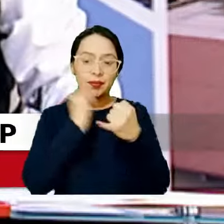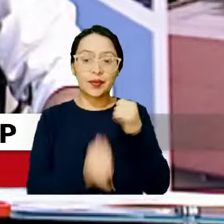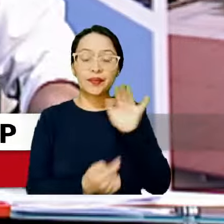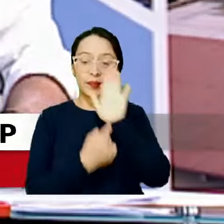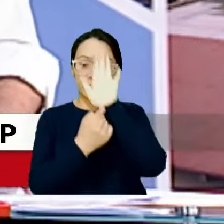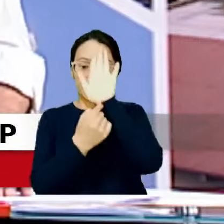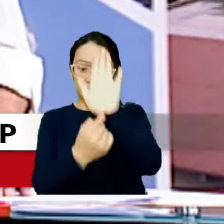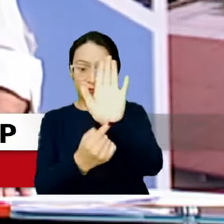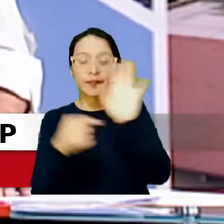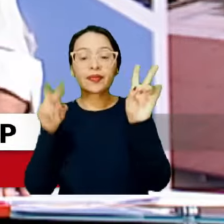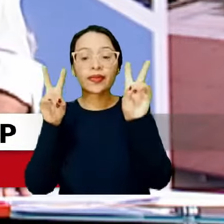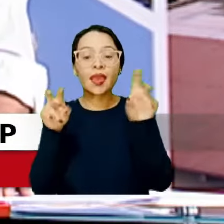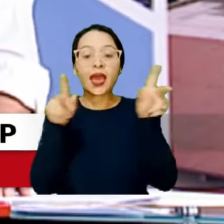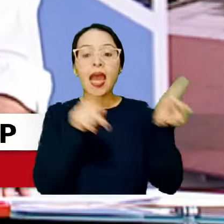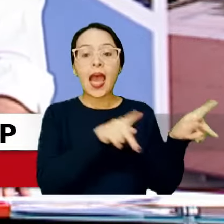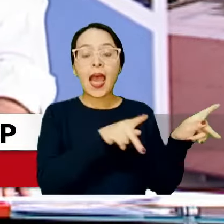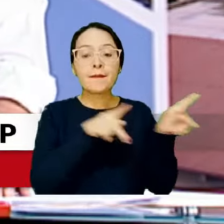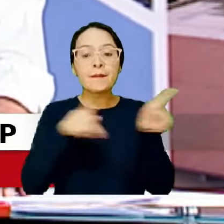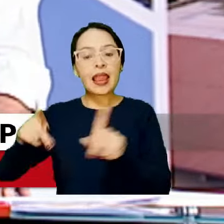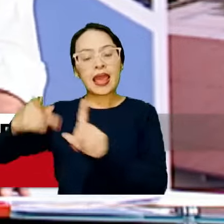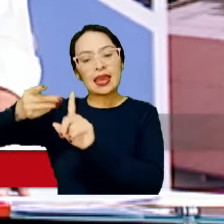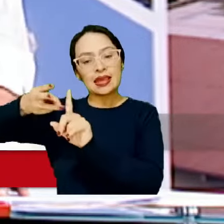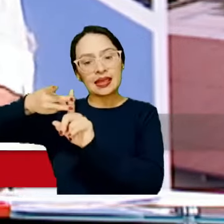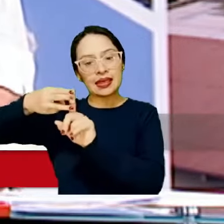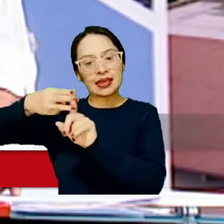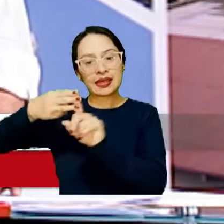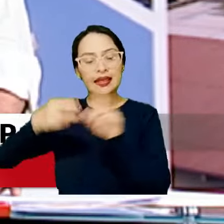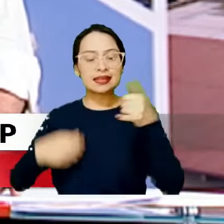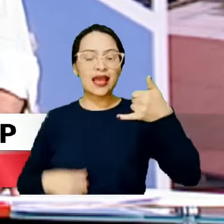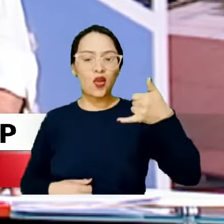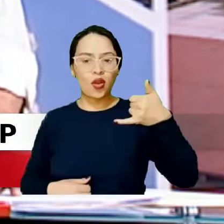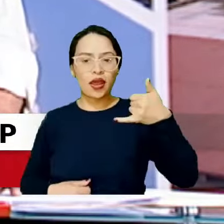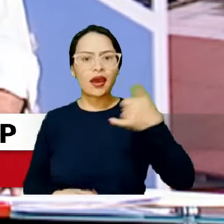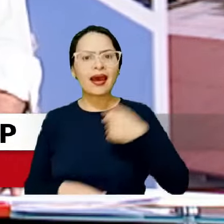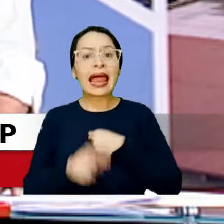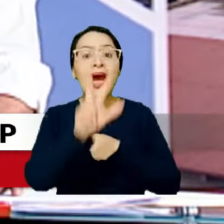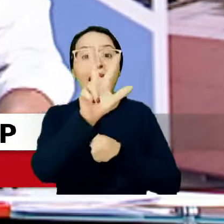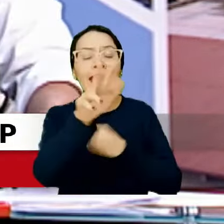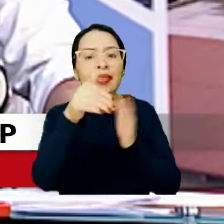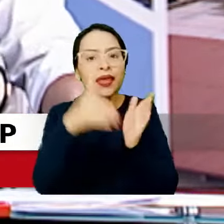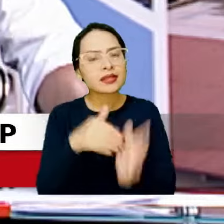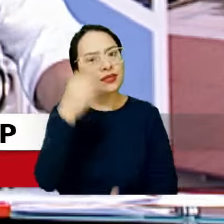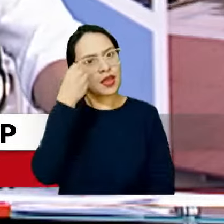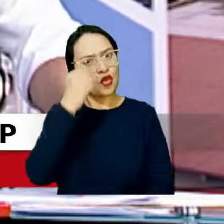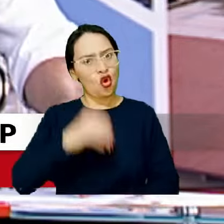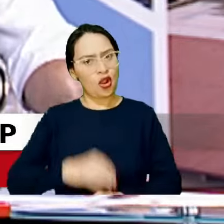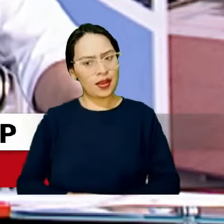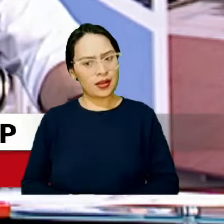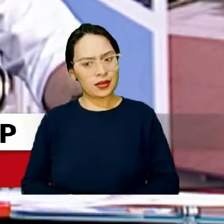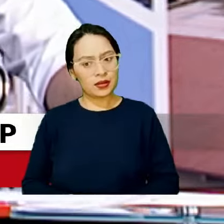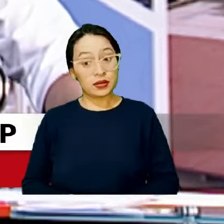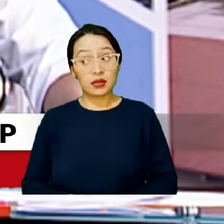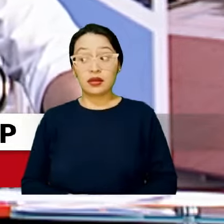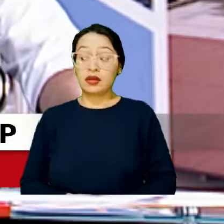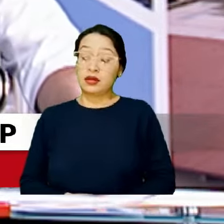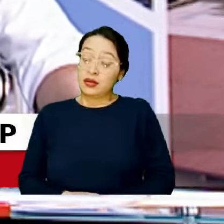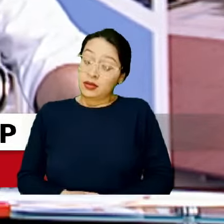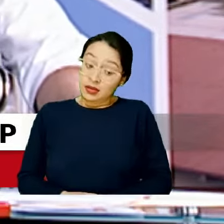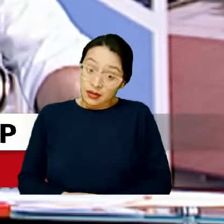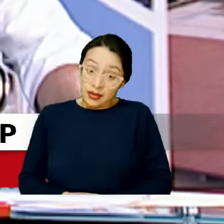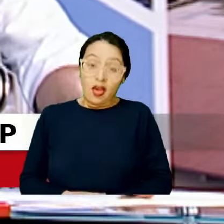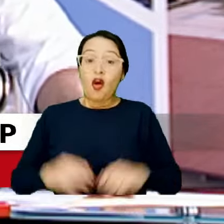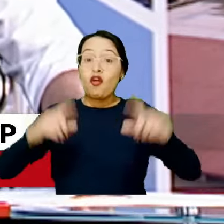plan de internet del alcalde para el celular. $3,000. Me parece que es para subir las fotos de la playa, que